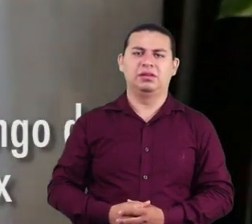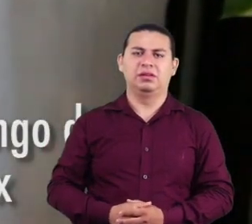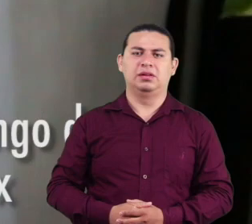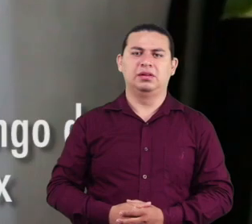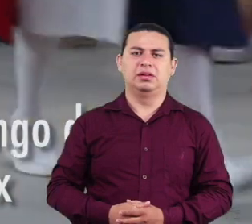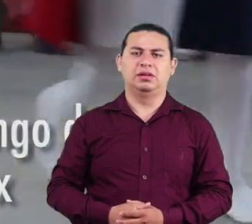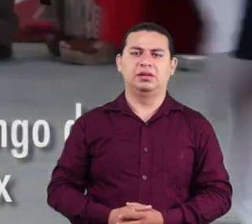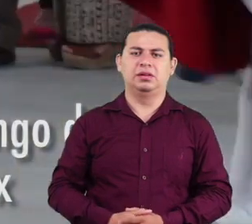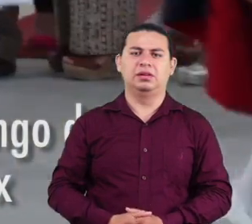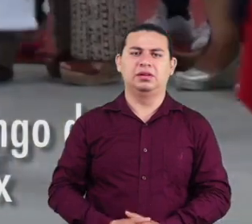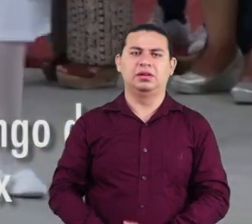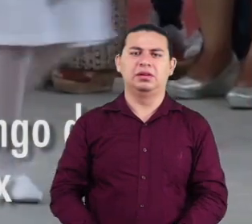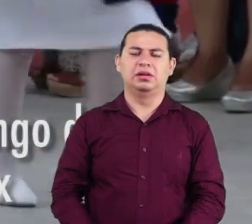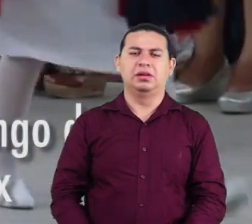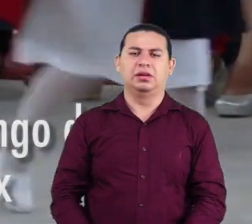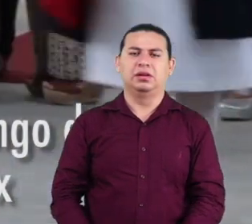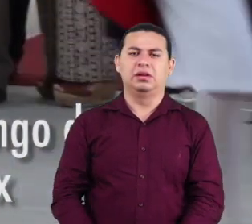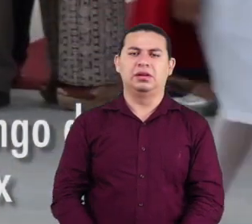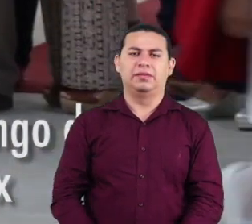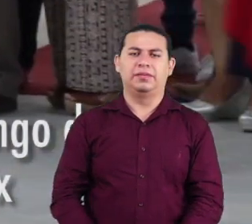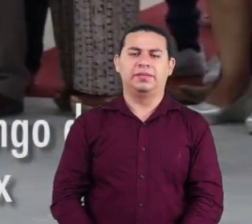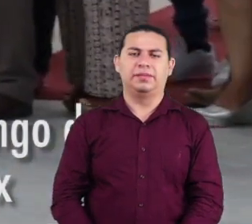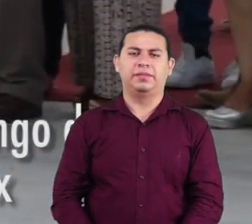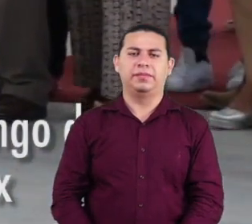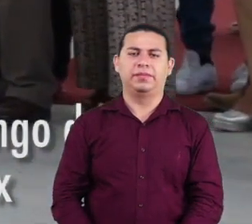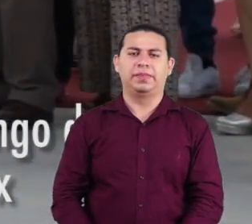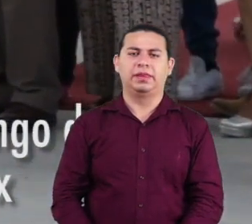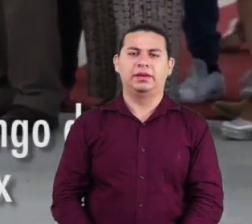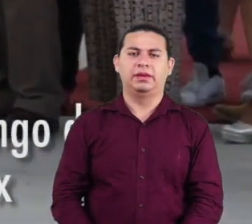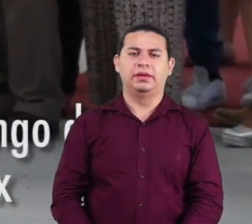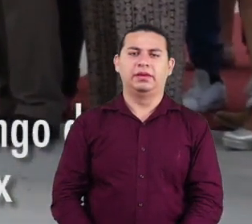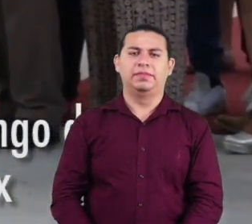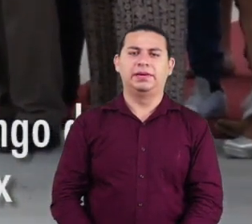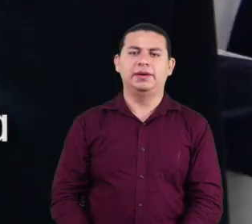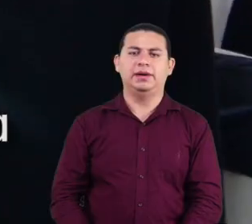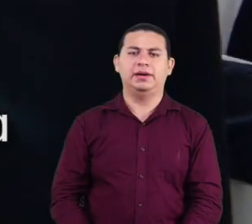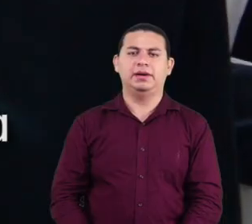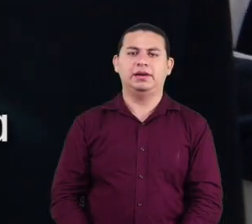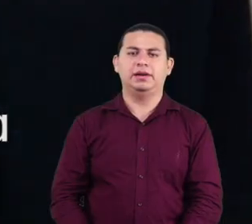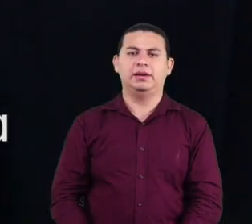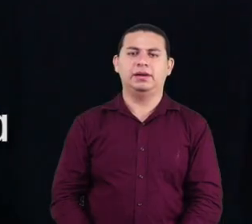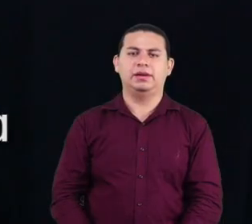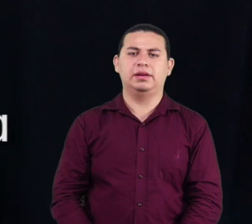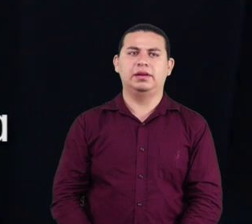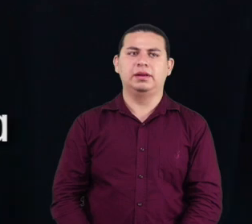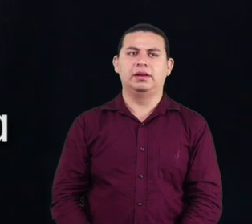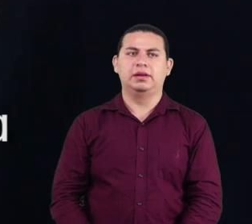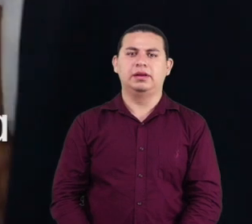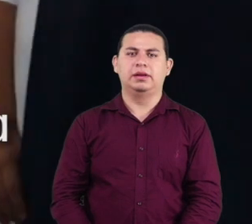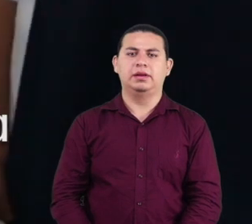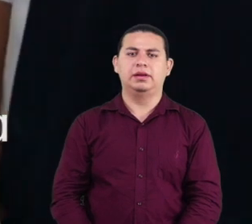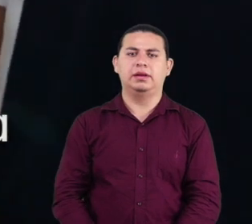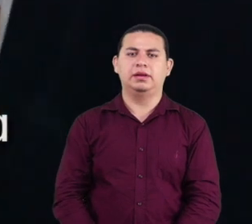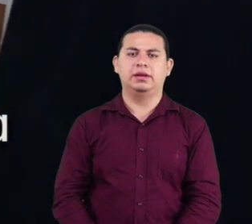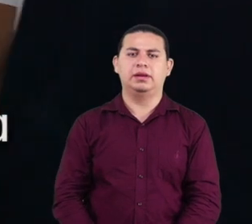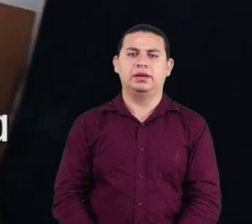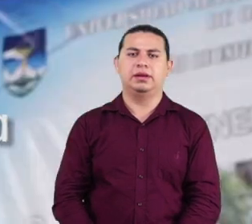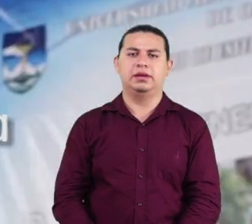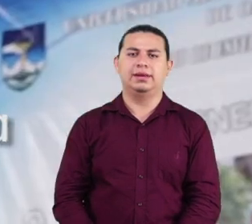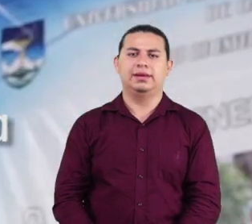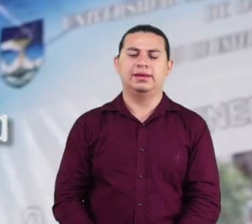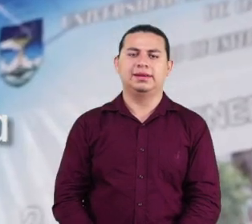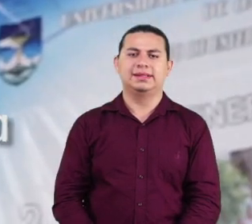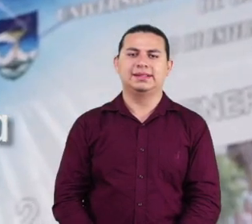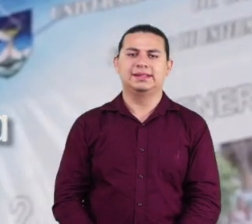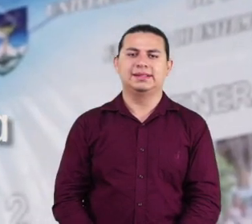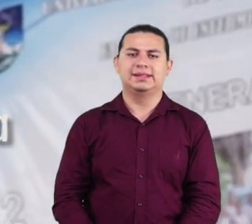Vázquez, Batsi, Iño, nani, los tejocotes, San Juan, Mixtepec, cha, escuaña,